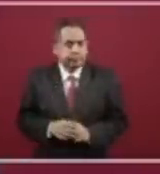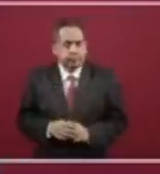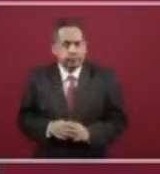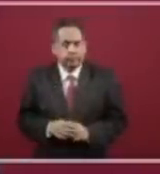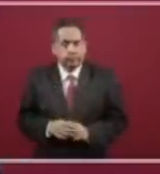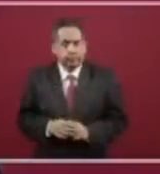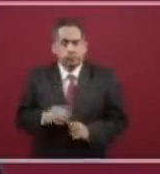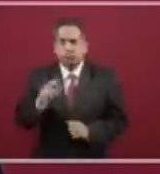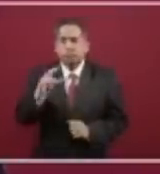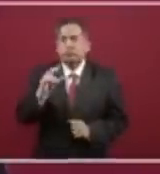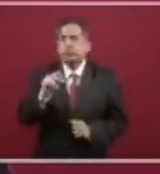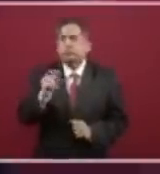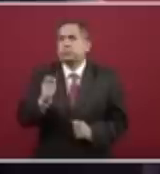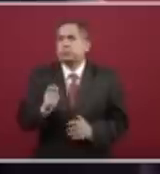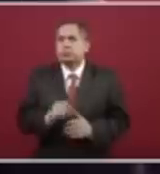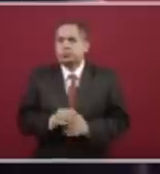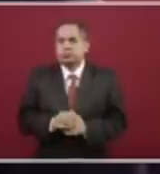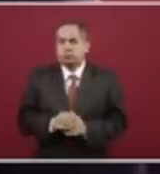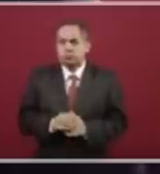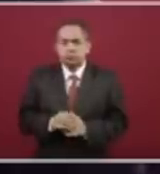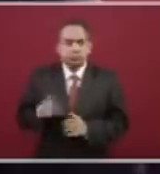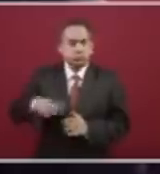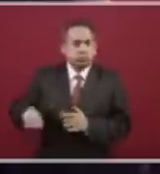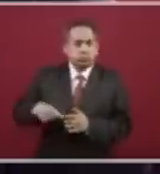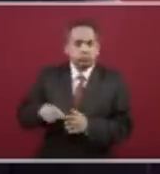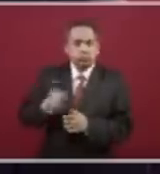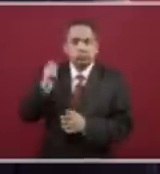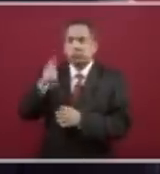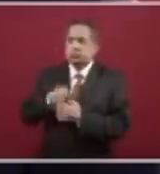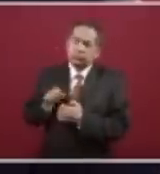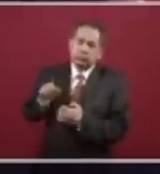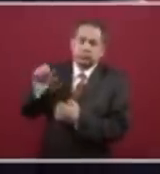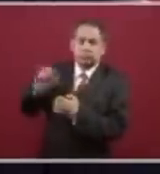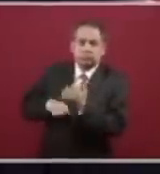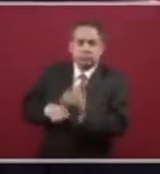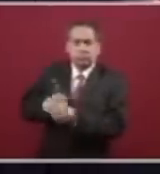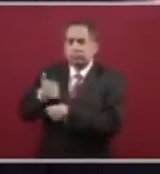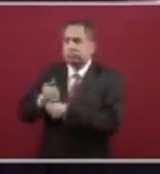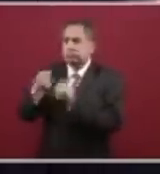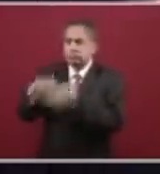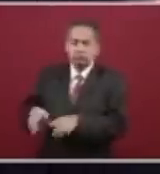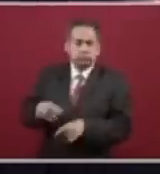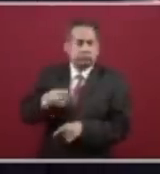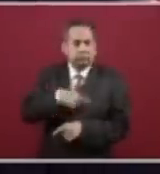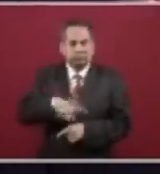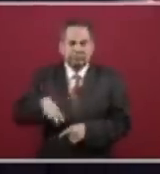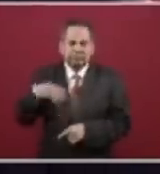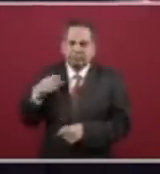no sean víctimas de abusos